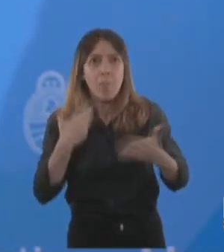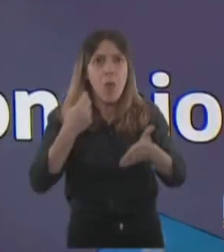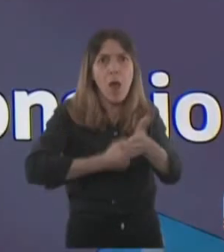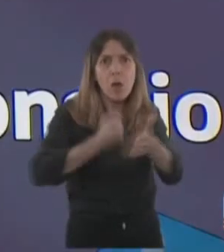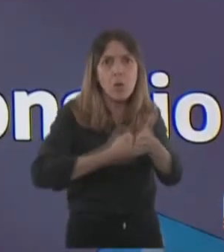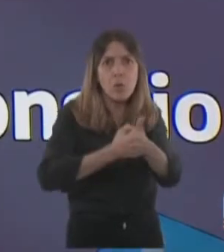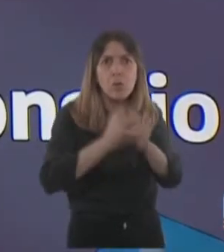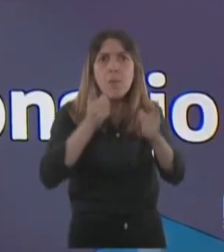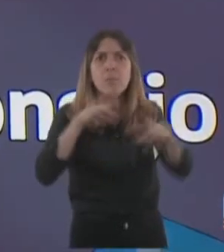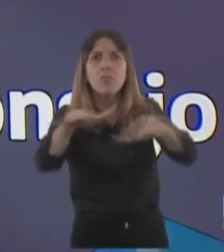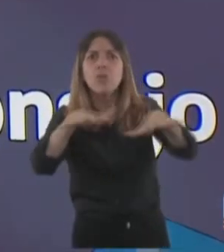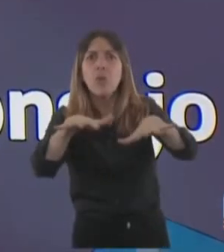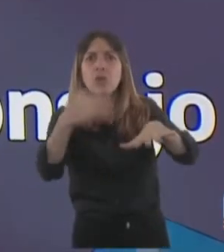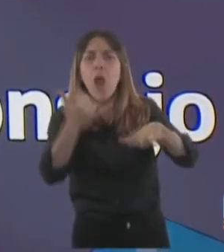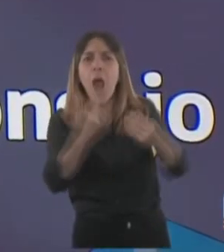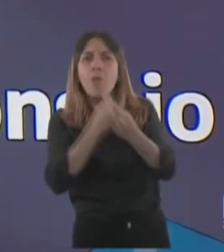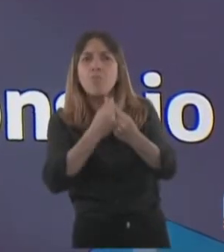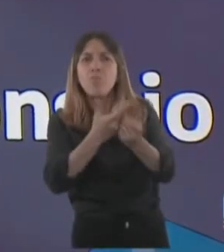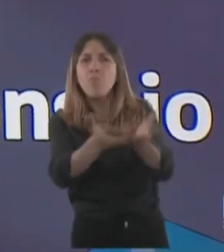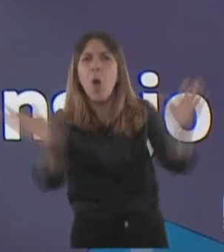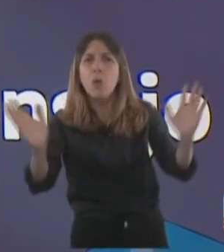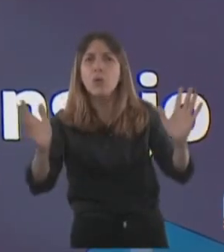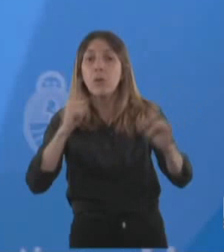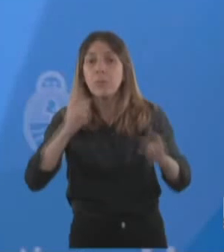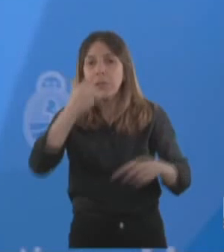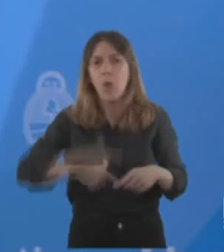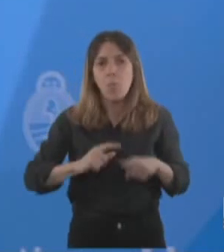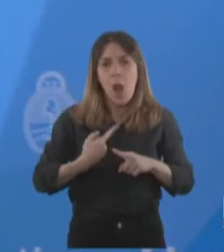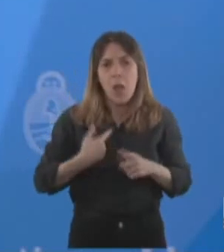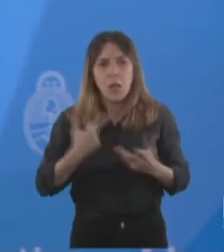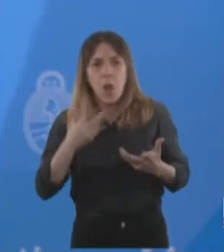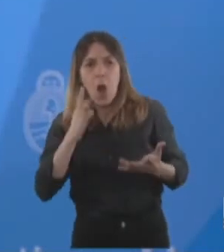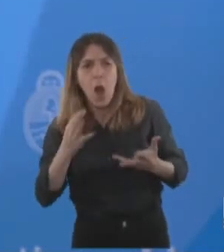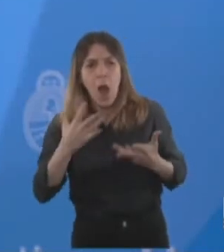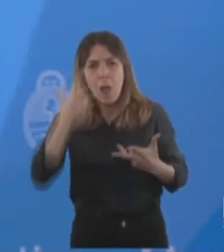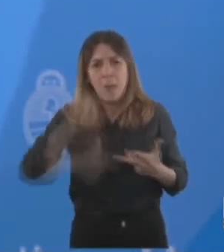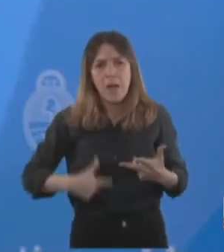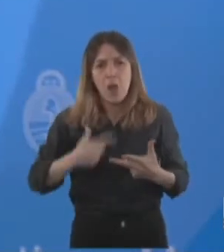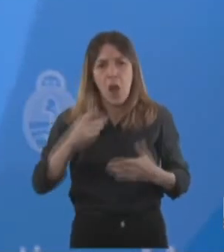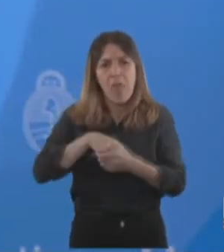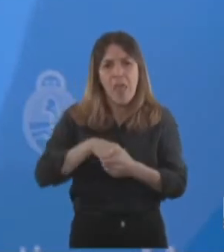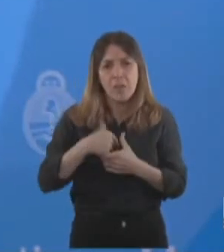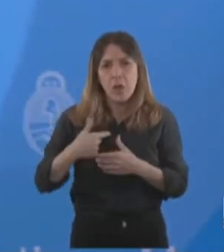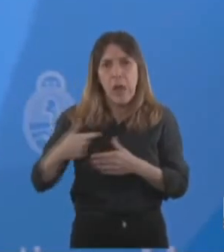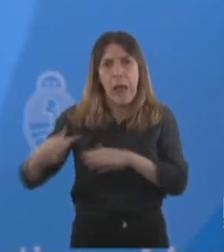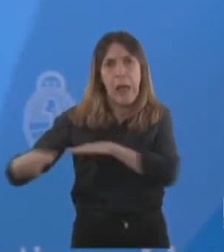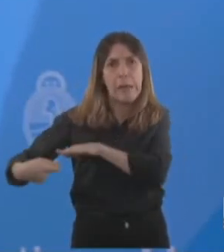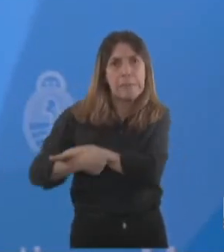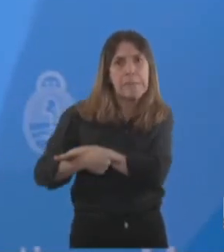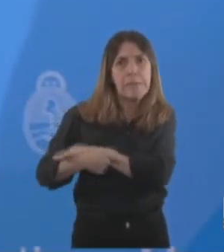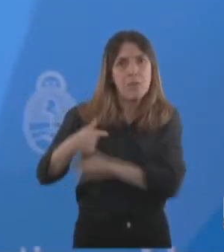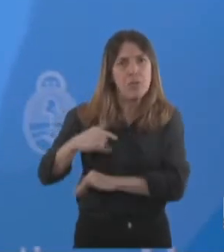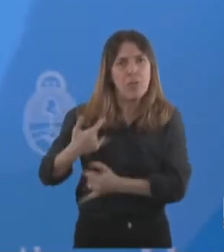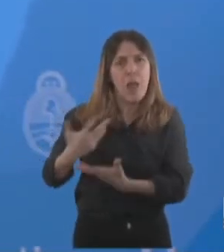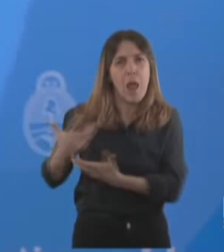esa realidad donde muchos, seducidos por el crimen organizado, se prestan y le prestan la colaboración